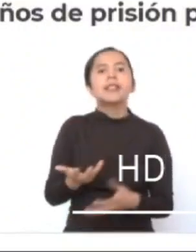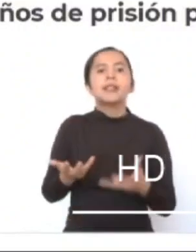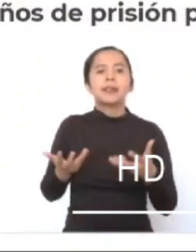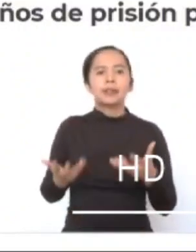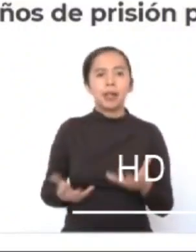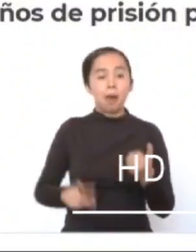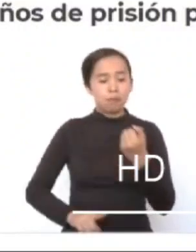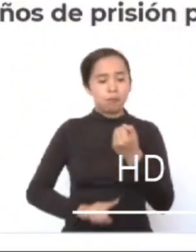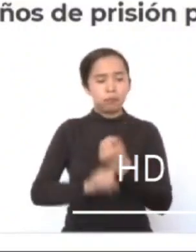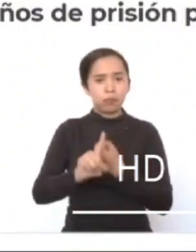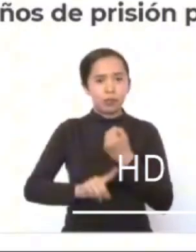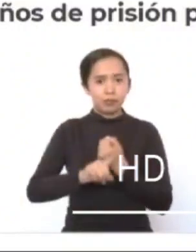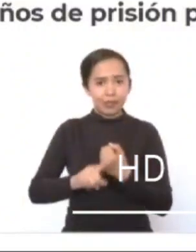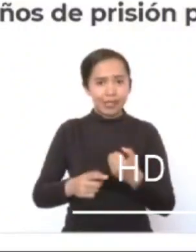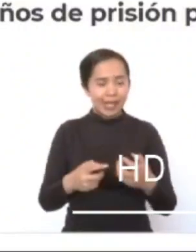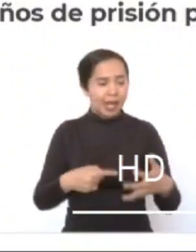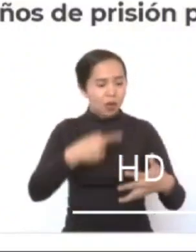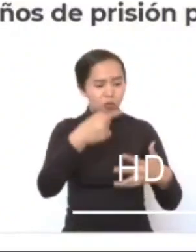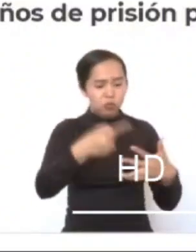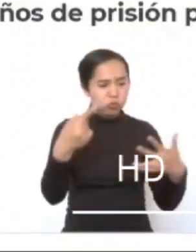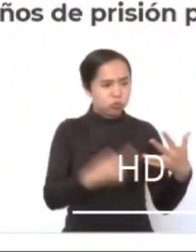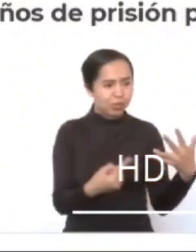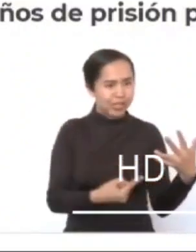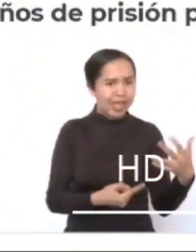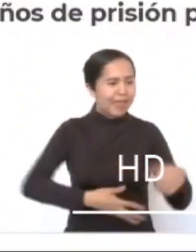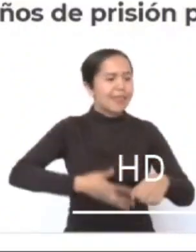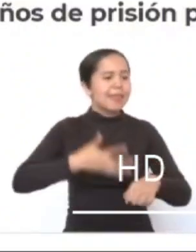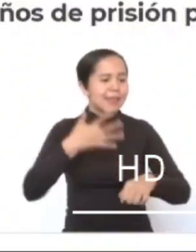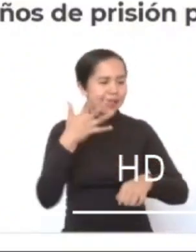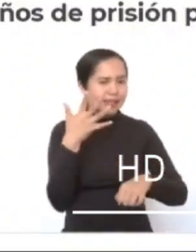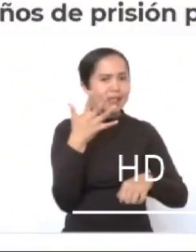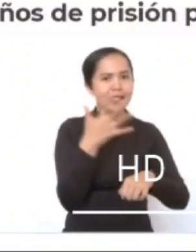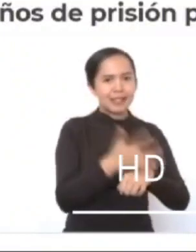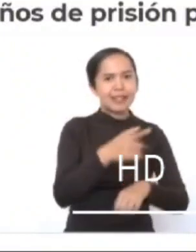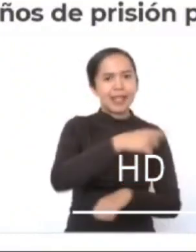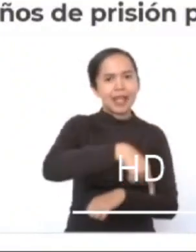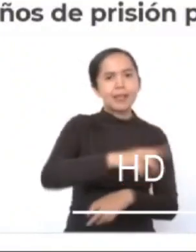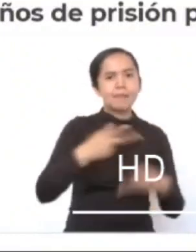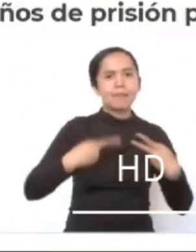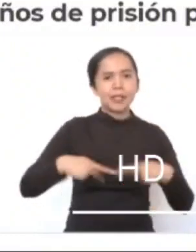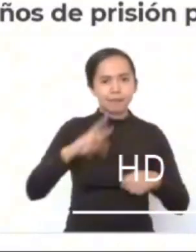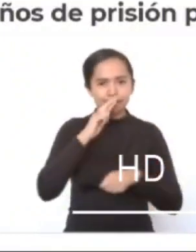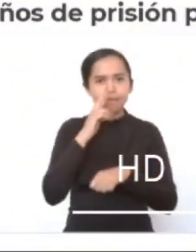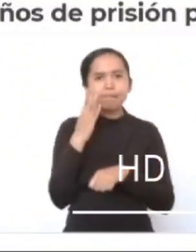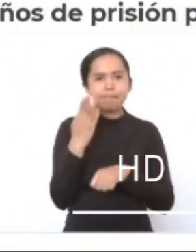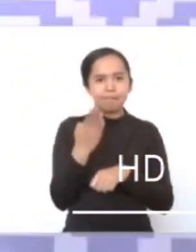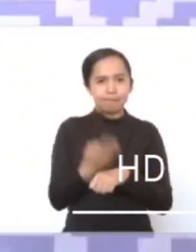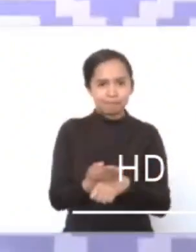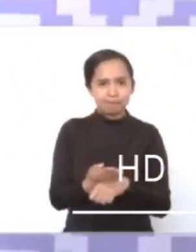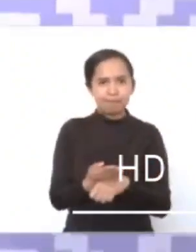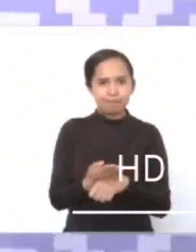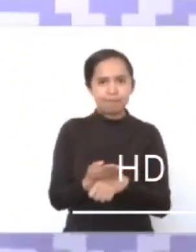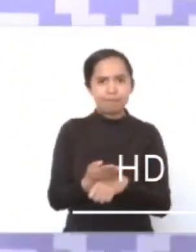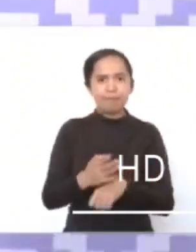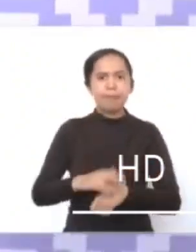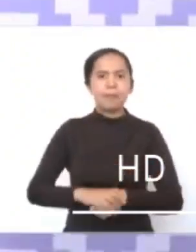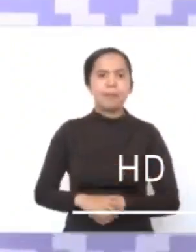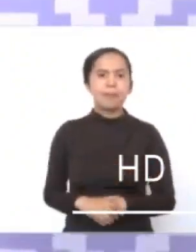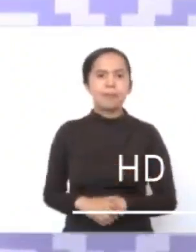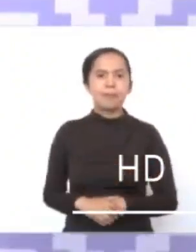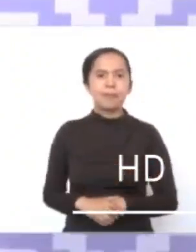caso quede impune y buscaremos llevar ante la justicia a todos los agresores de las